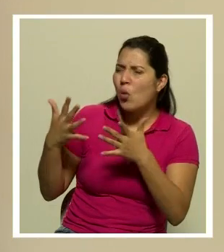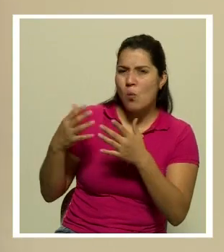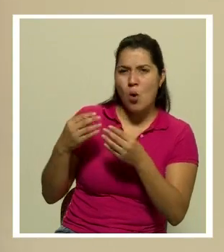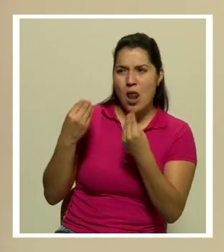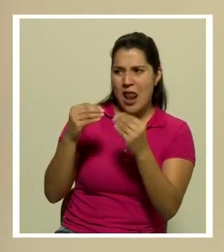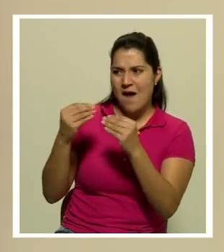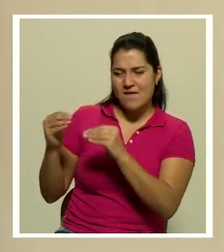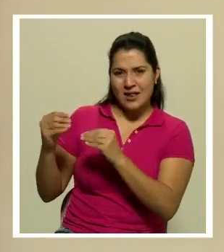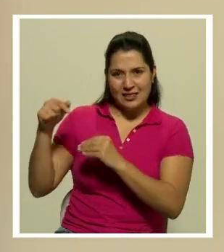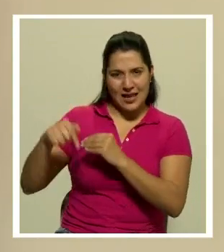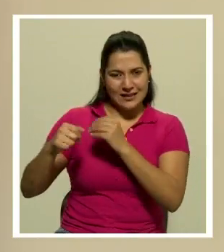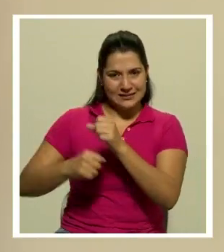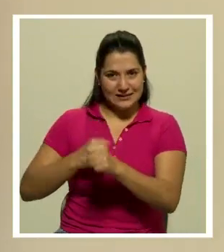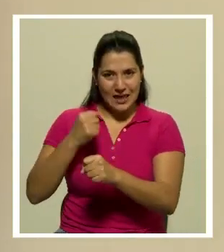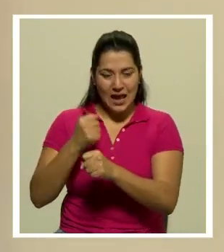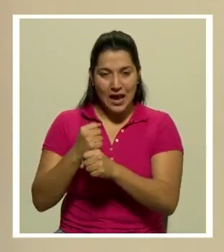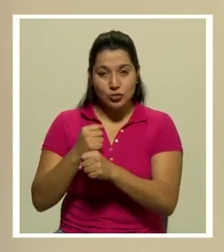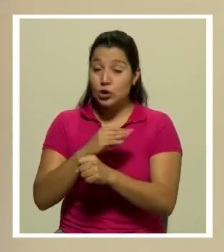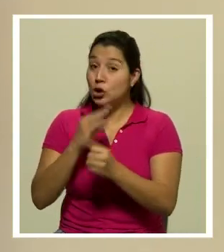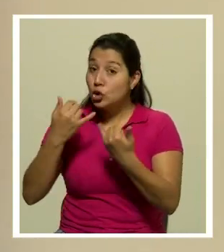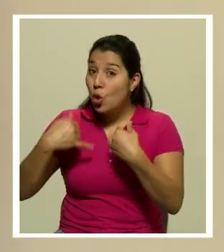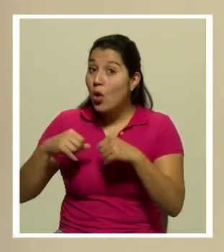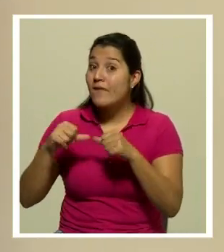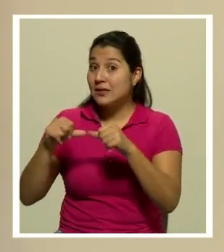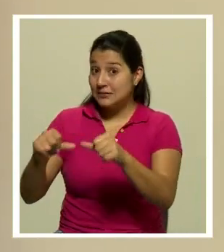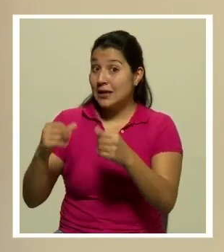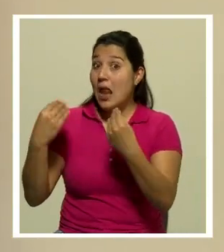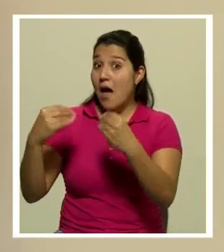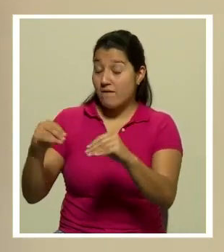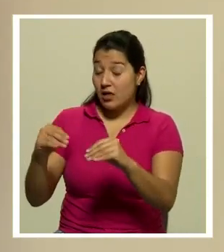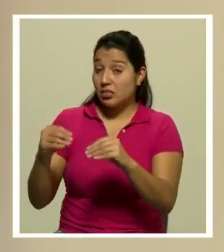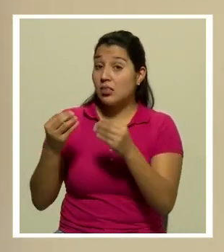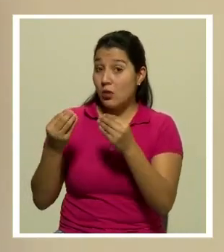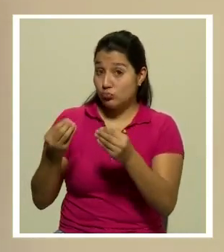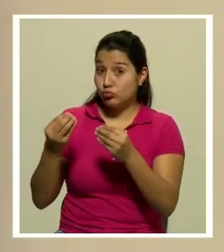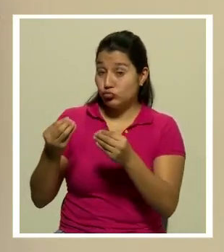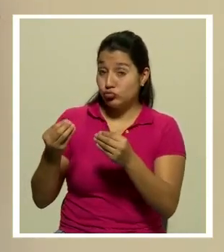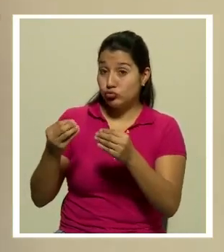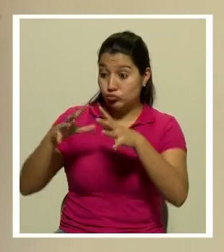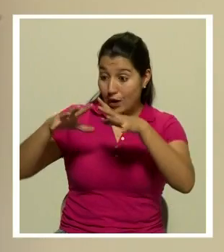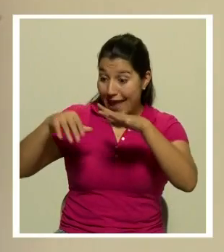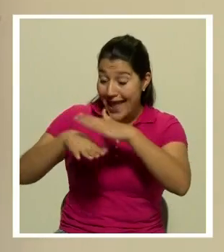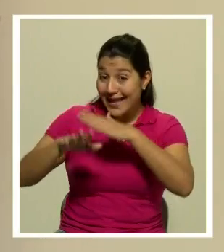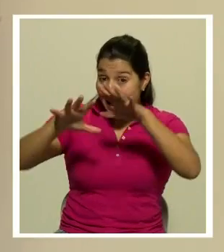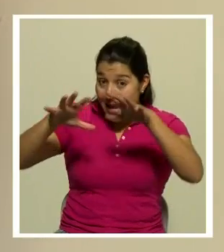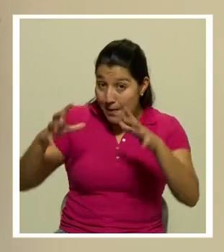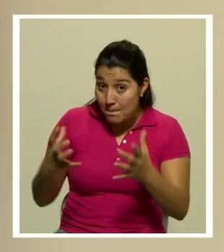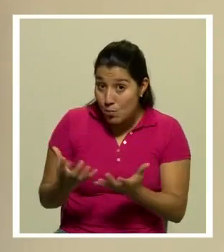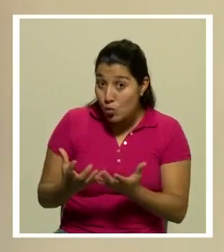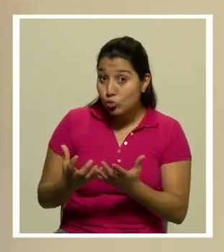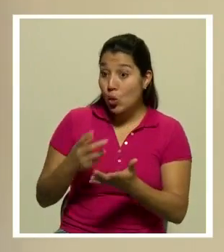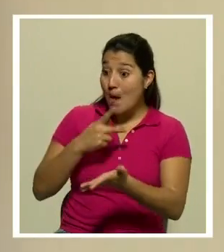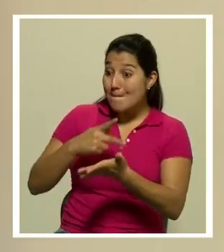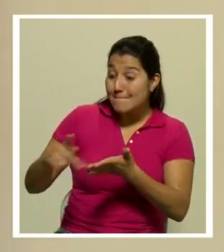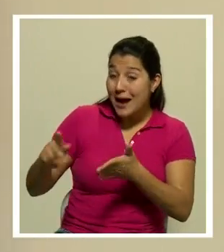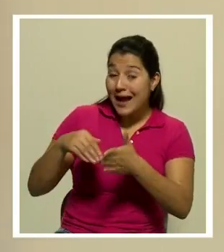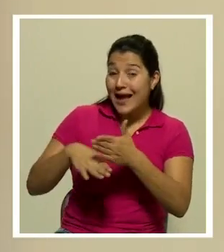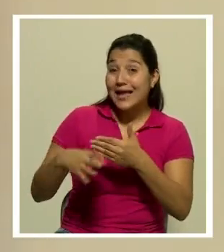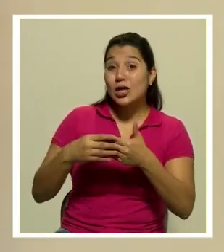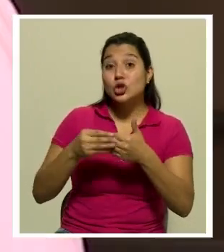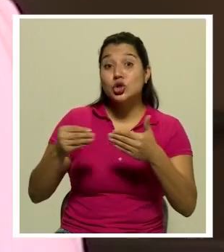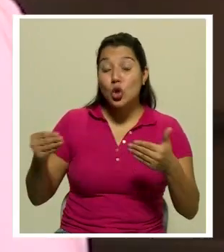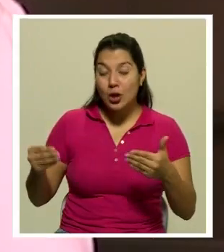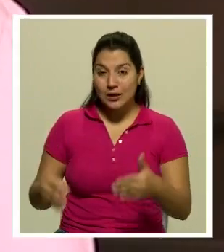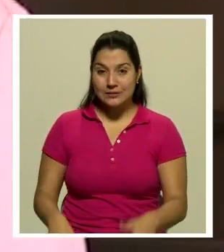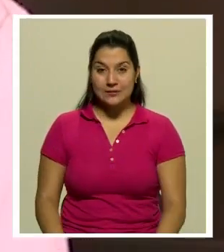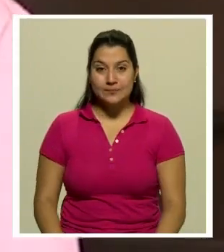de la pandemia sigue muy alta. Estamos hablando de demanda mundial pagada en dólares de cáñamo para materia